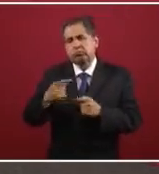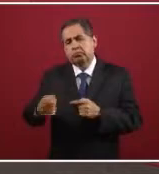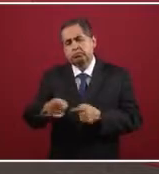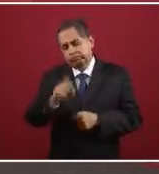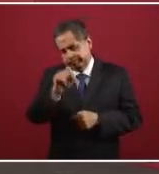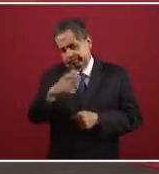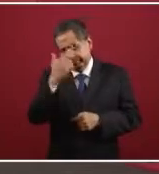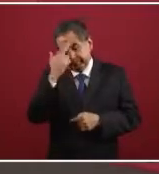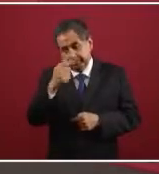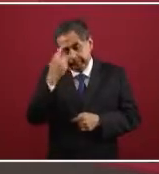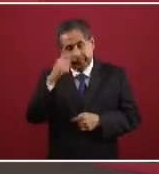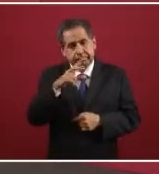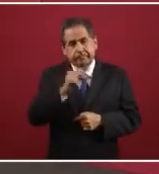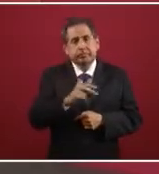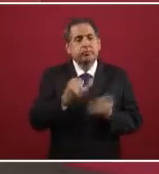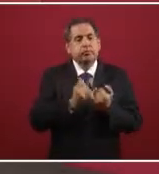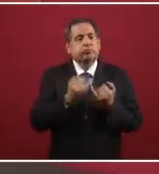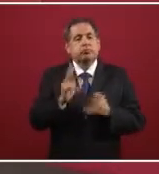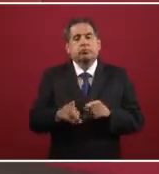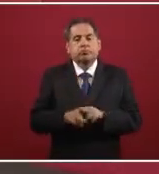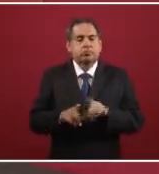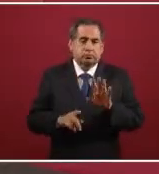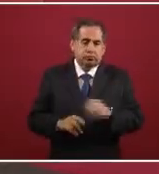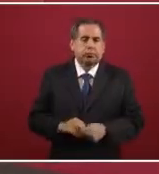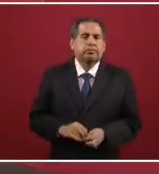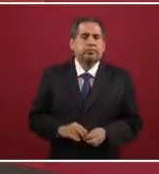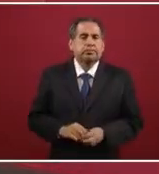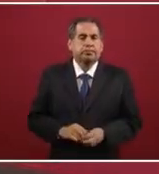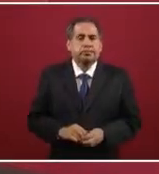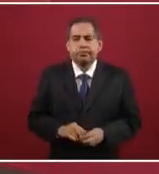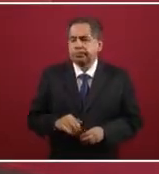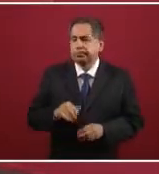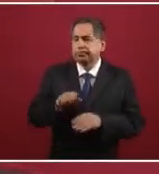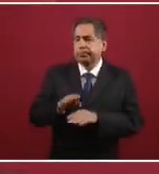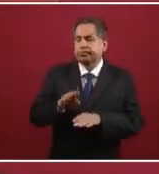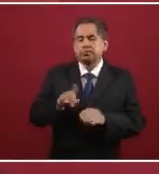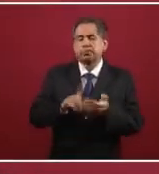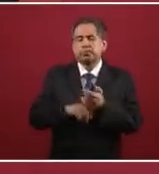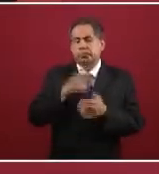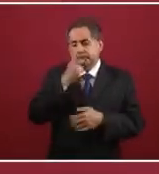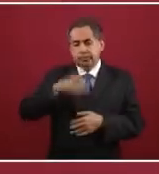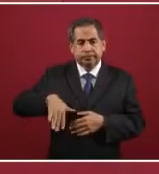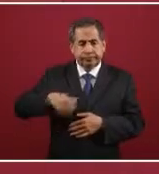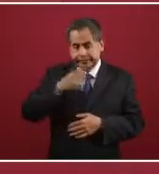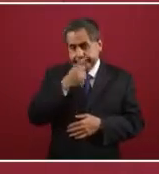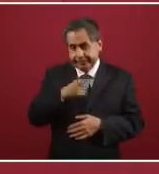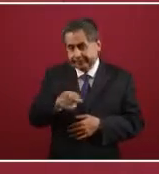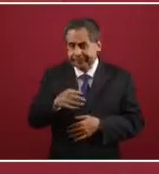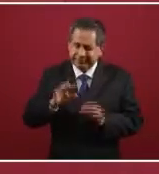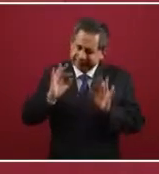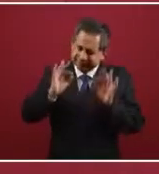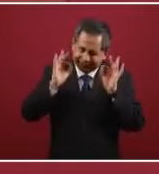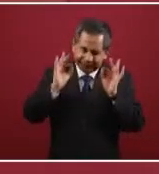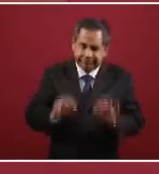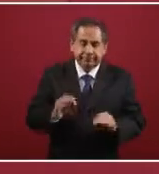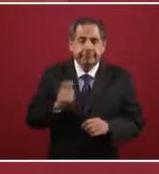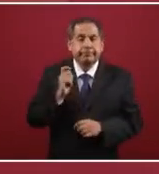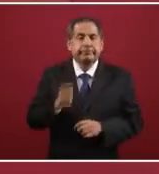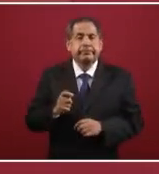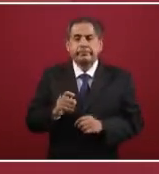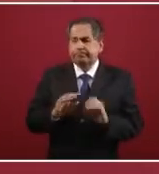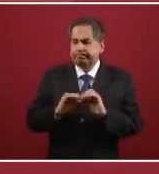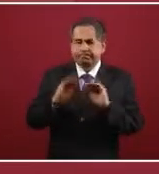estás ahora proponiendo. Para el caso de lo que señalas, yo creo que lo más efectivo va a ser que quede